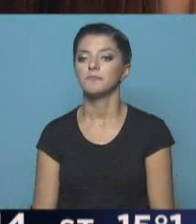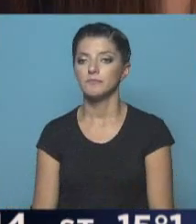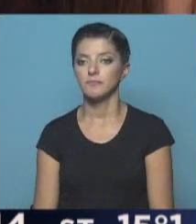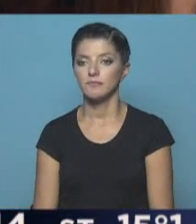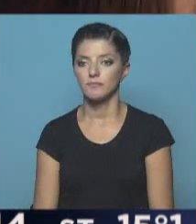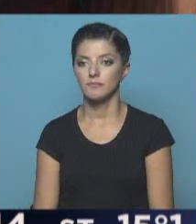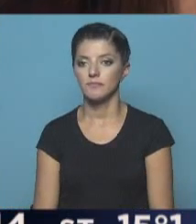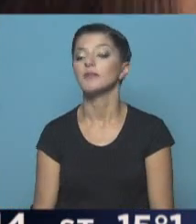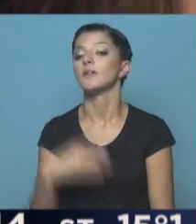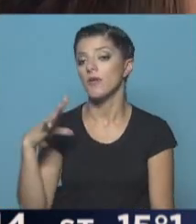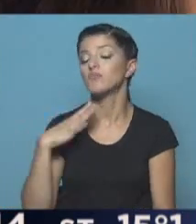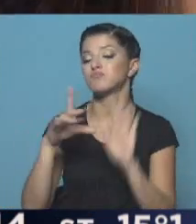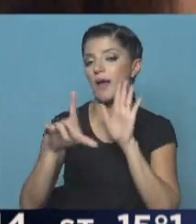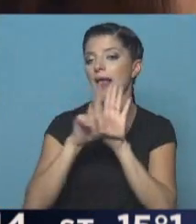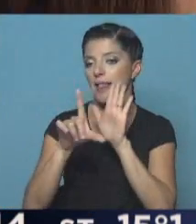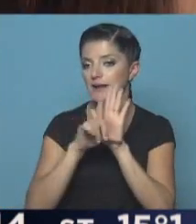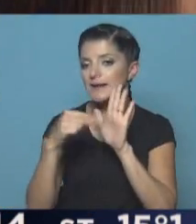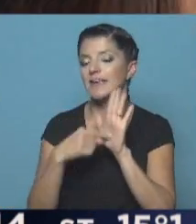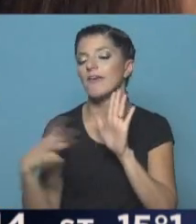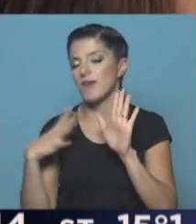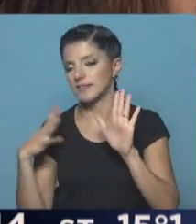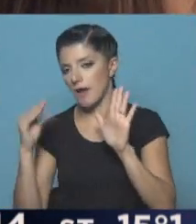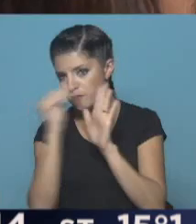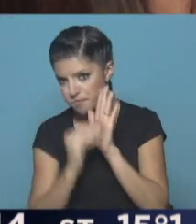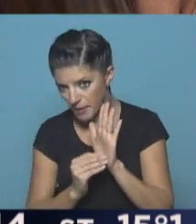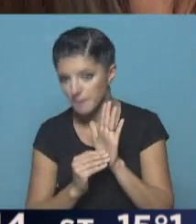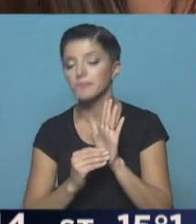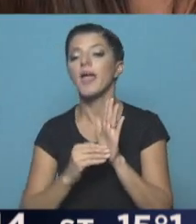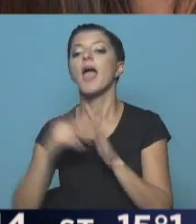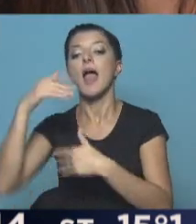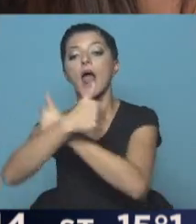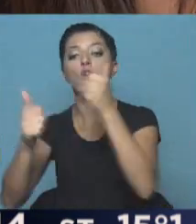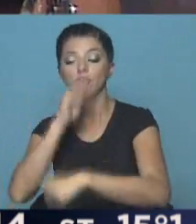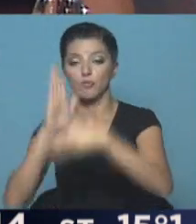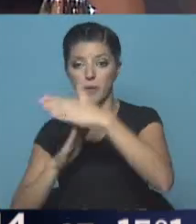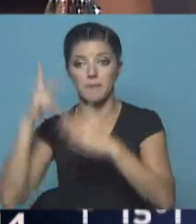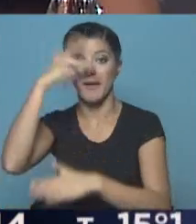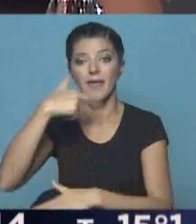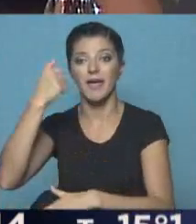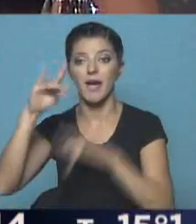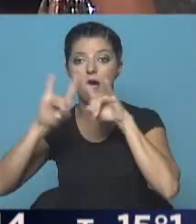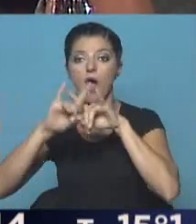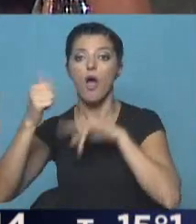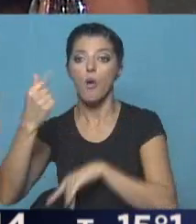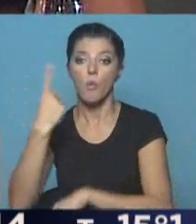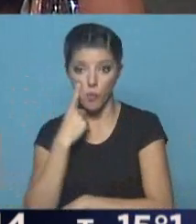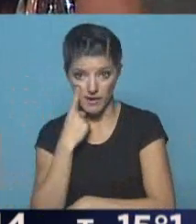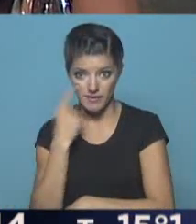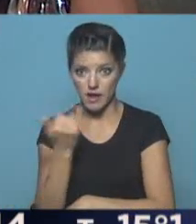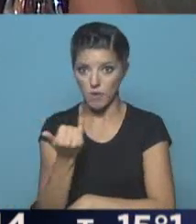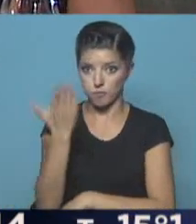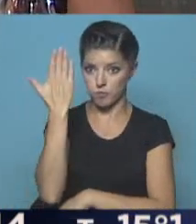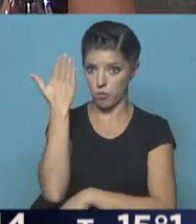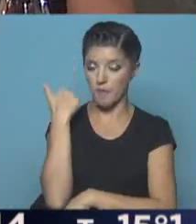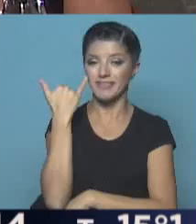una legislación incompleta. Hawái, la Corte de Hawái el jueves ya presentó un